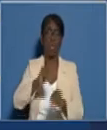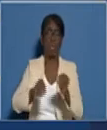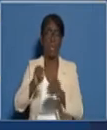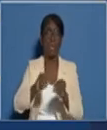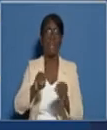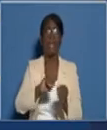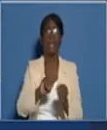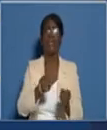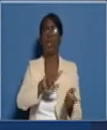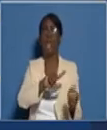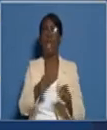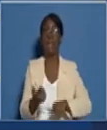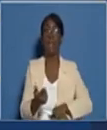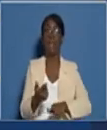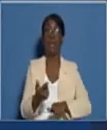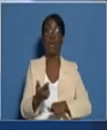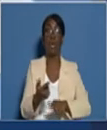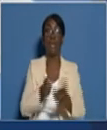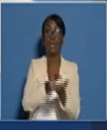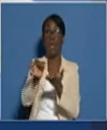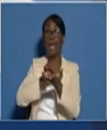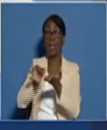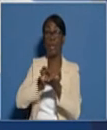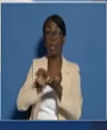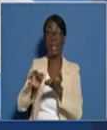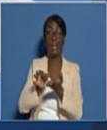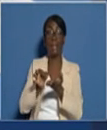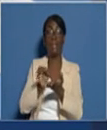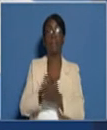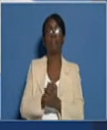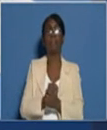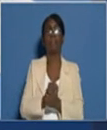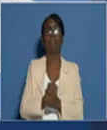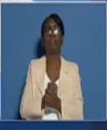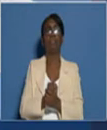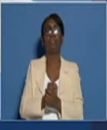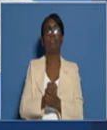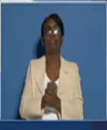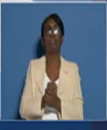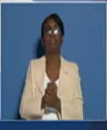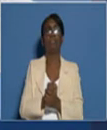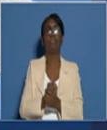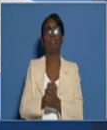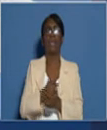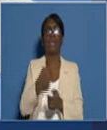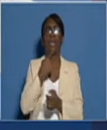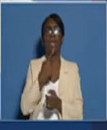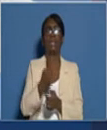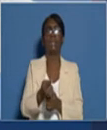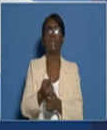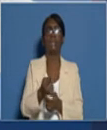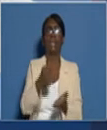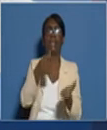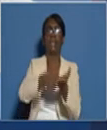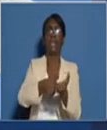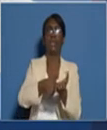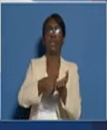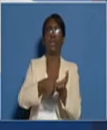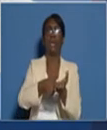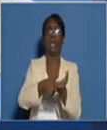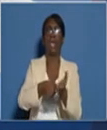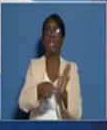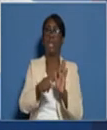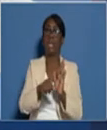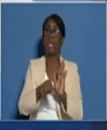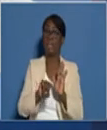habilitados a lo largo y ancho del país. Betseray hace este mecanismo de cédula de identidad